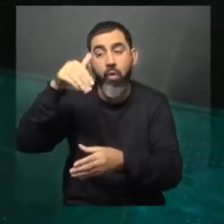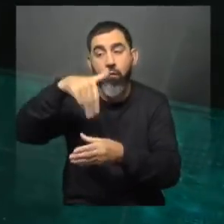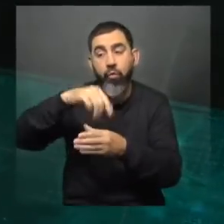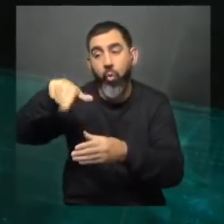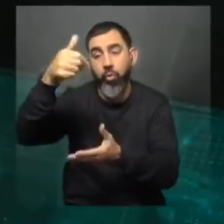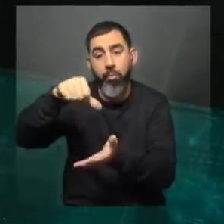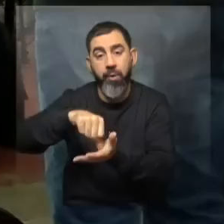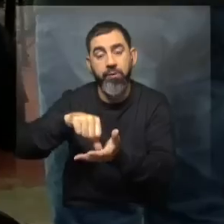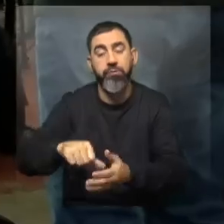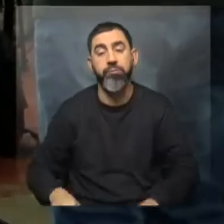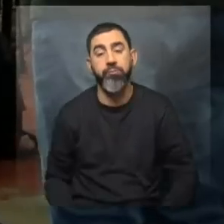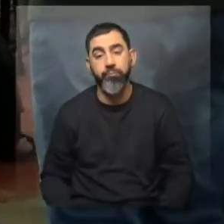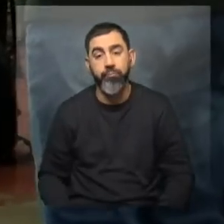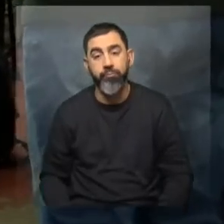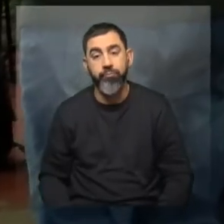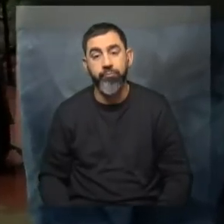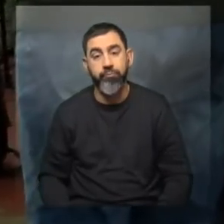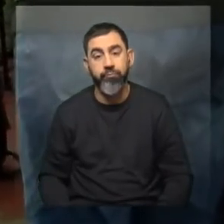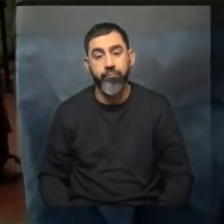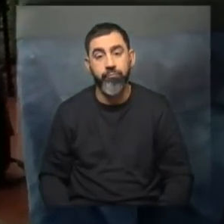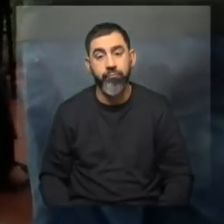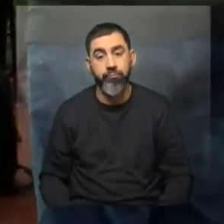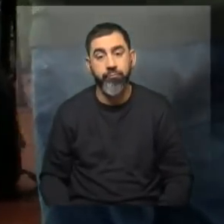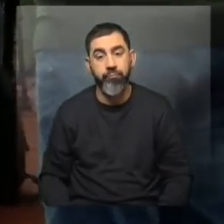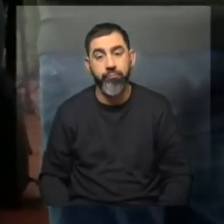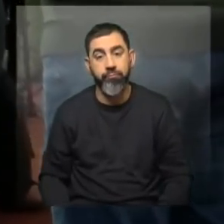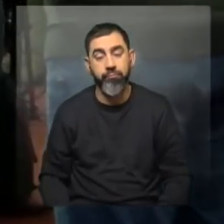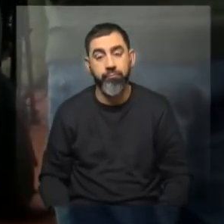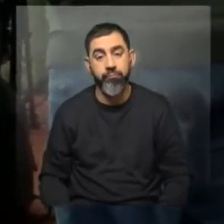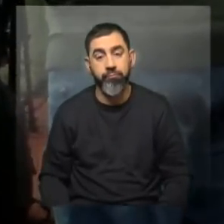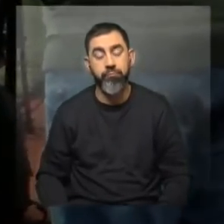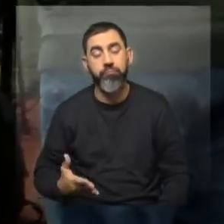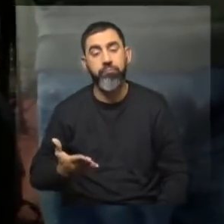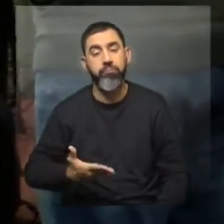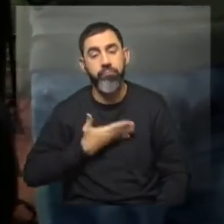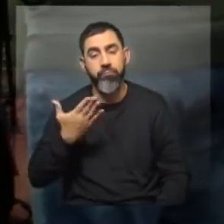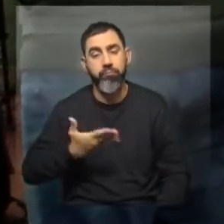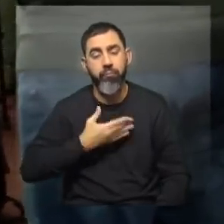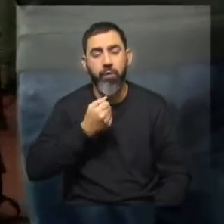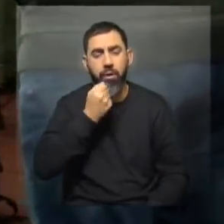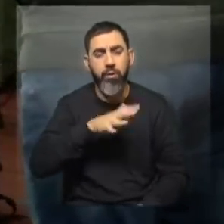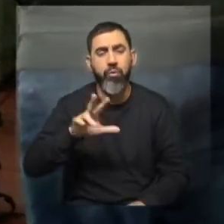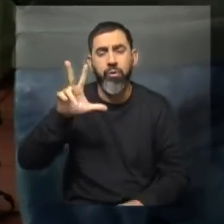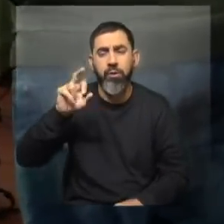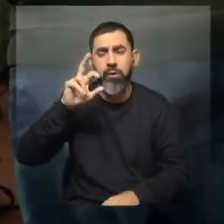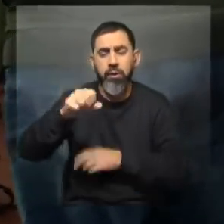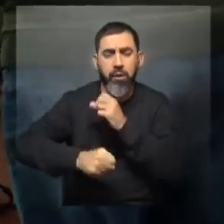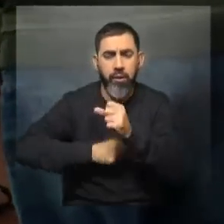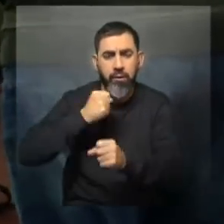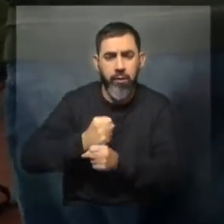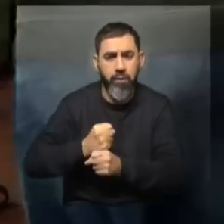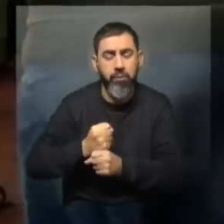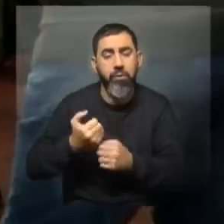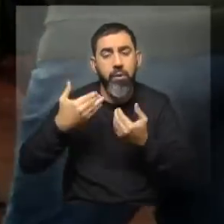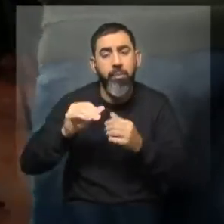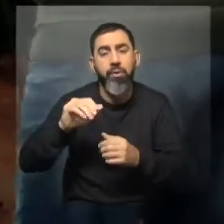consular esto es una un reclamo histórico de hace más de 30 años y bueno obviamente Inicia con